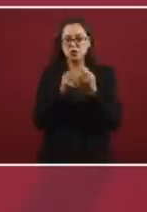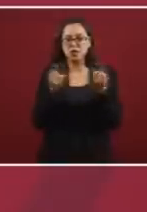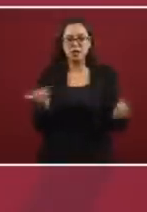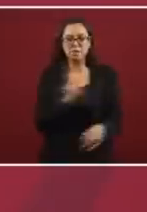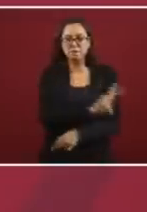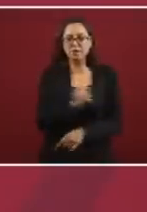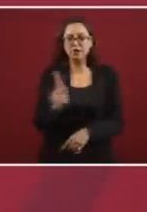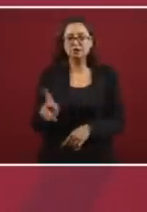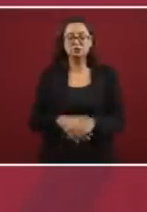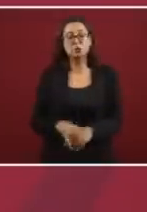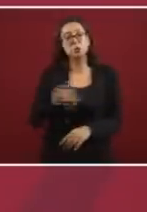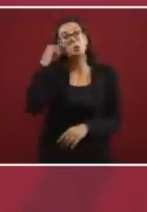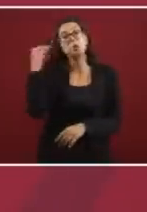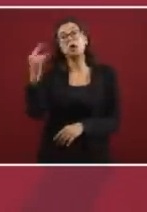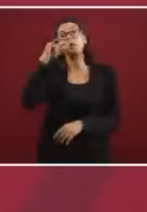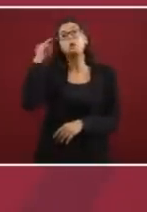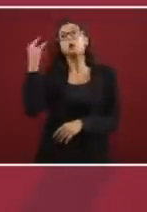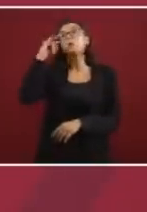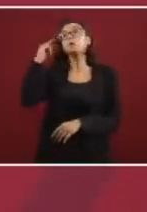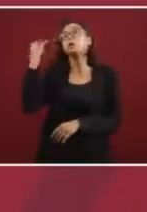nadie lo veía